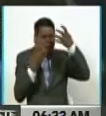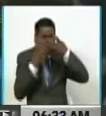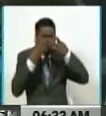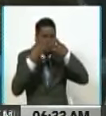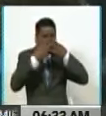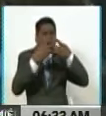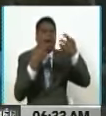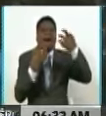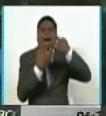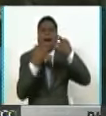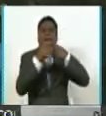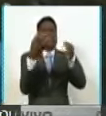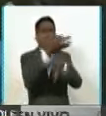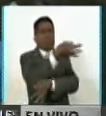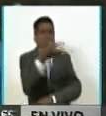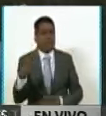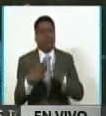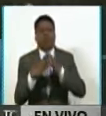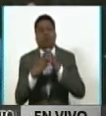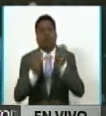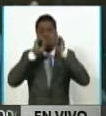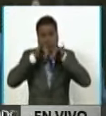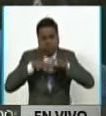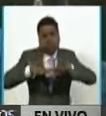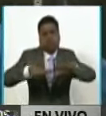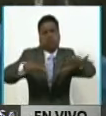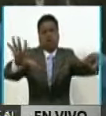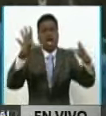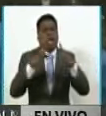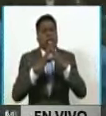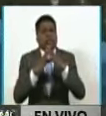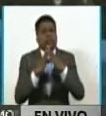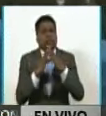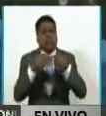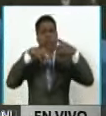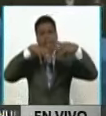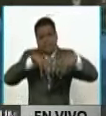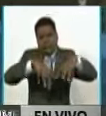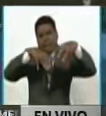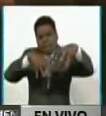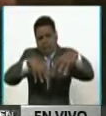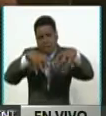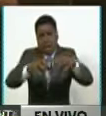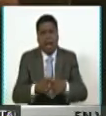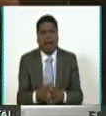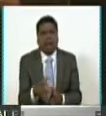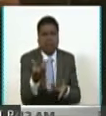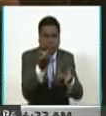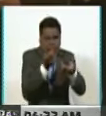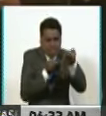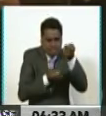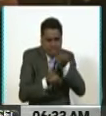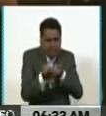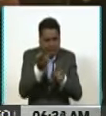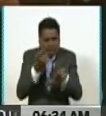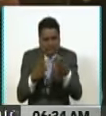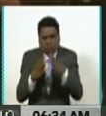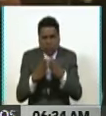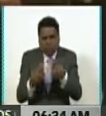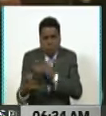de Occidente mediante un repliegue ejecutado por las avanzadas para atraer al enemigo, causándole el